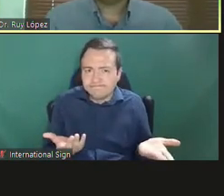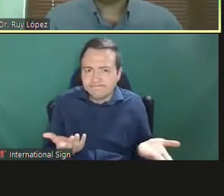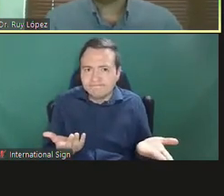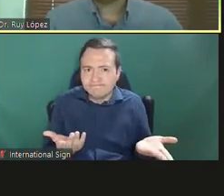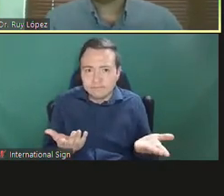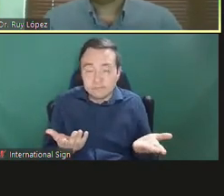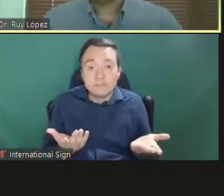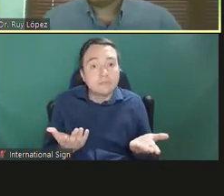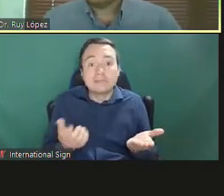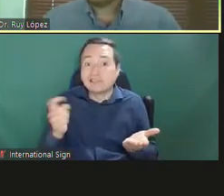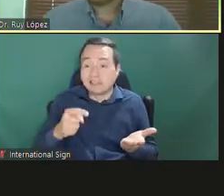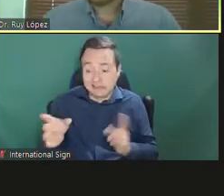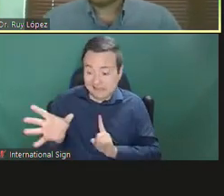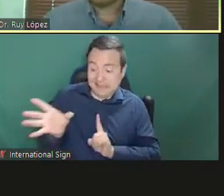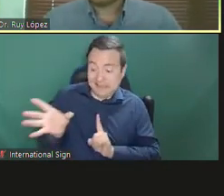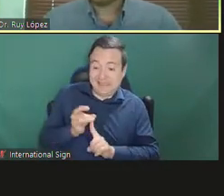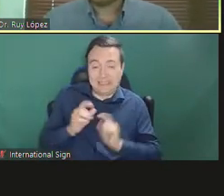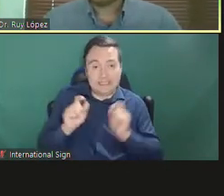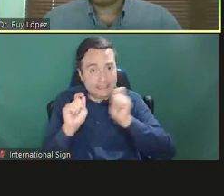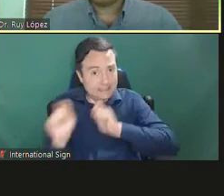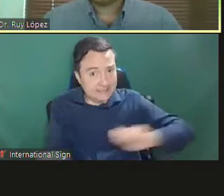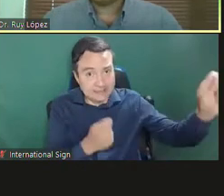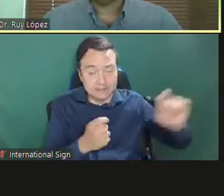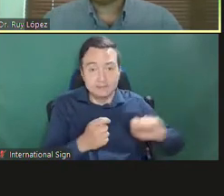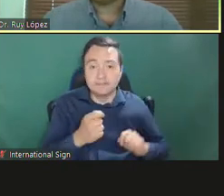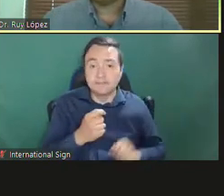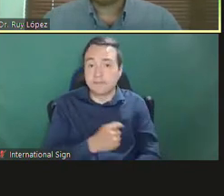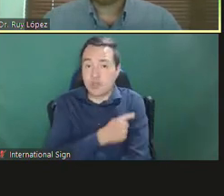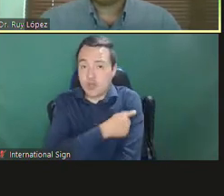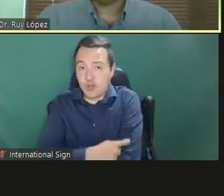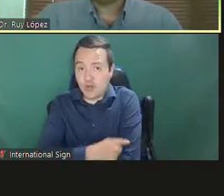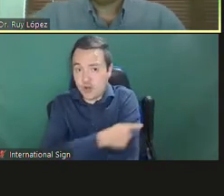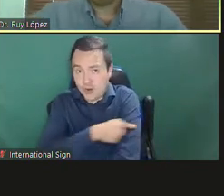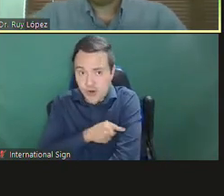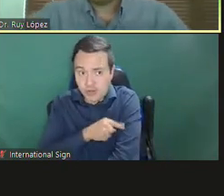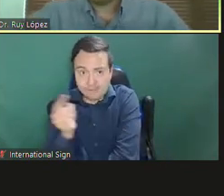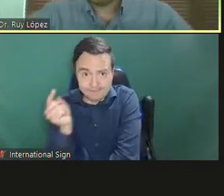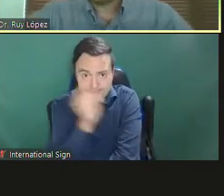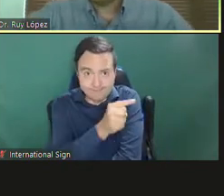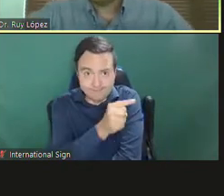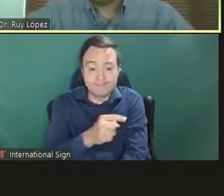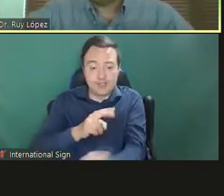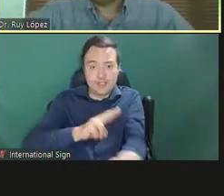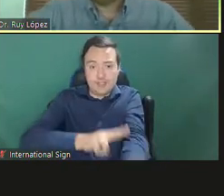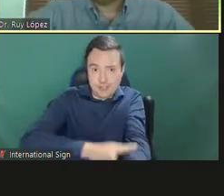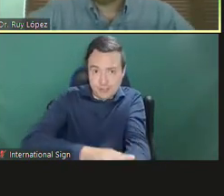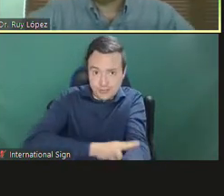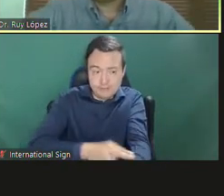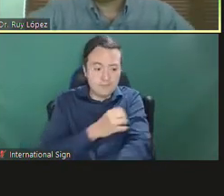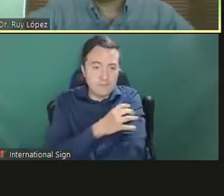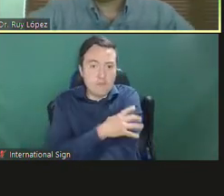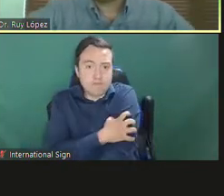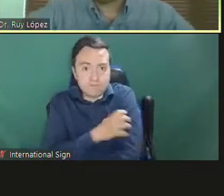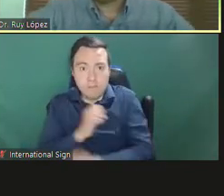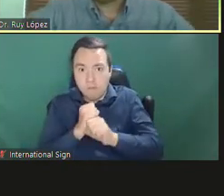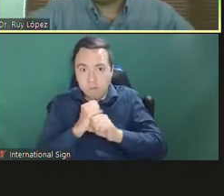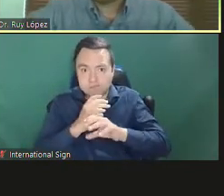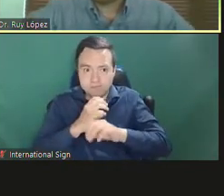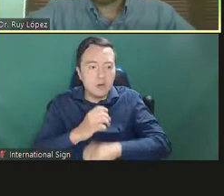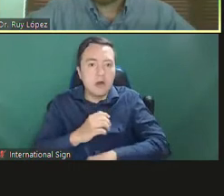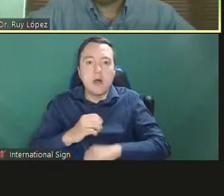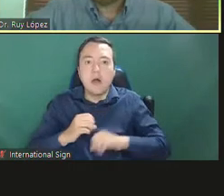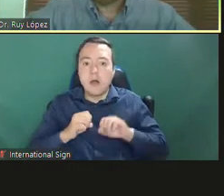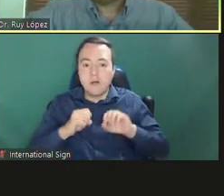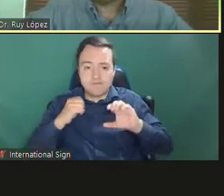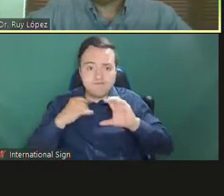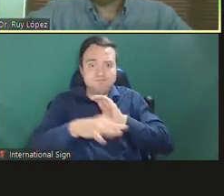hospitalizaciones y en mortalidad que son diabetes hipertensión arterial enfermedad y cardiovascular enfermedad